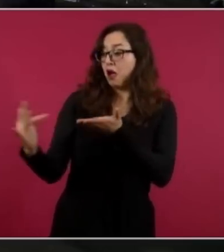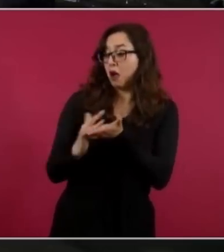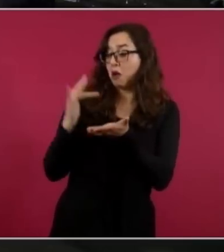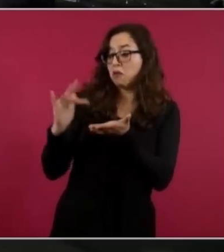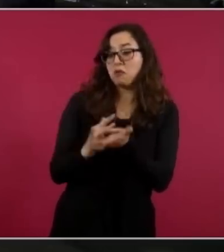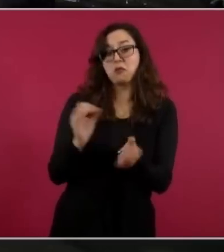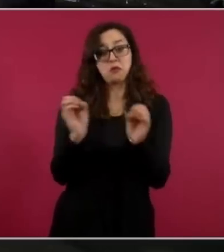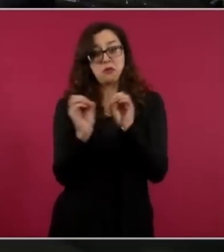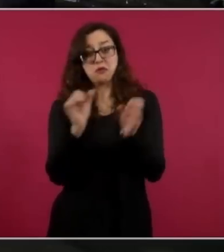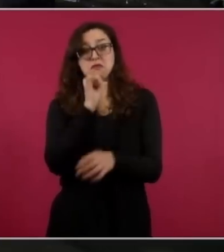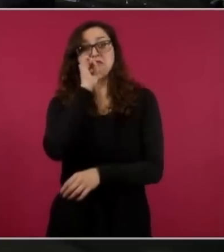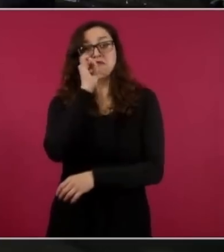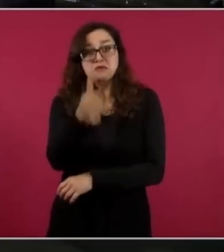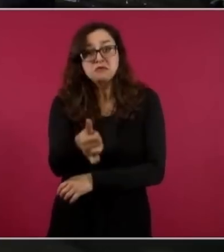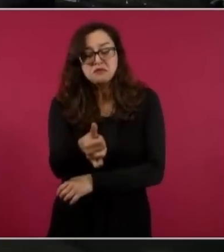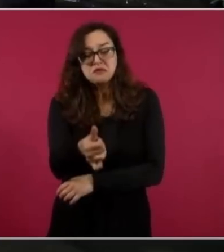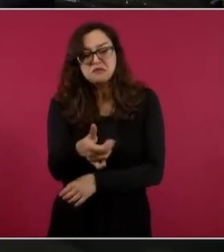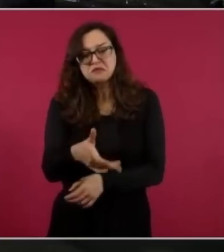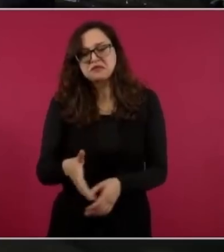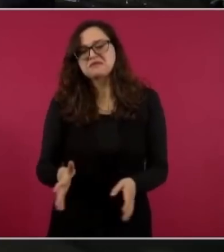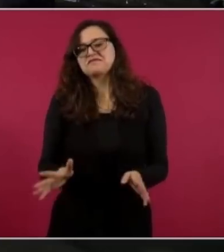ya nos hubiesen